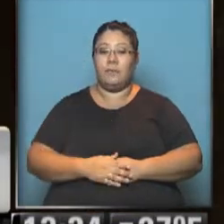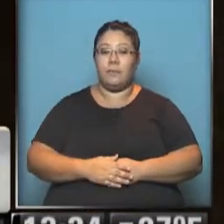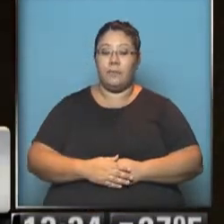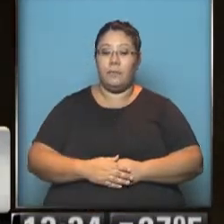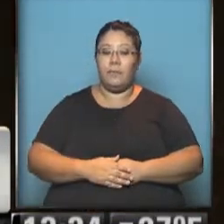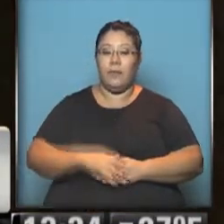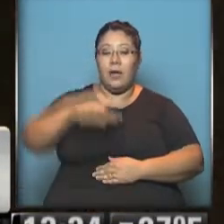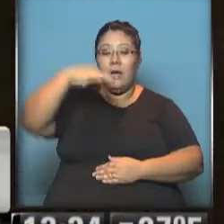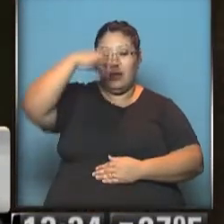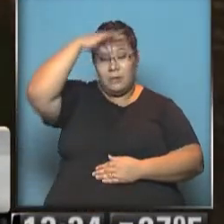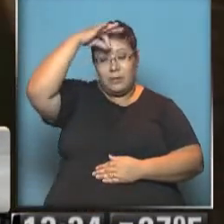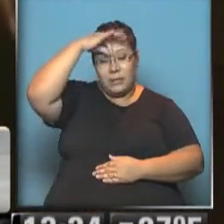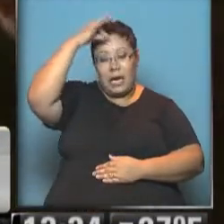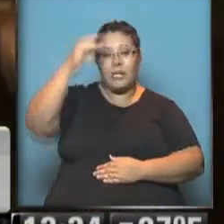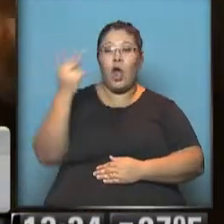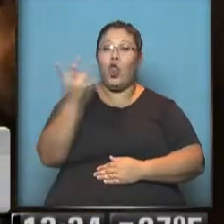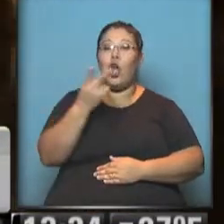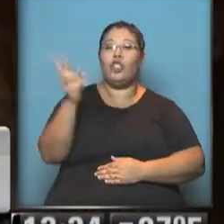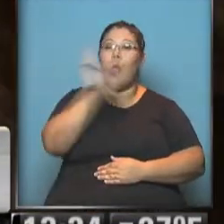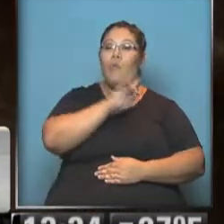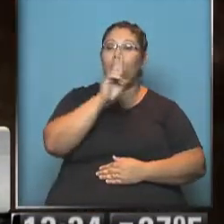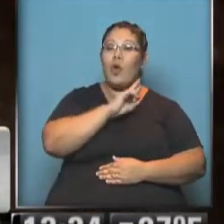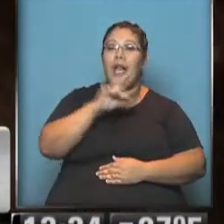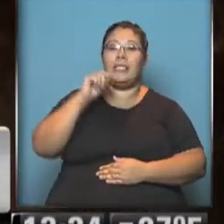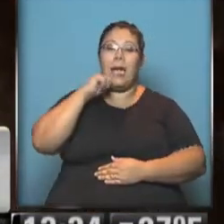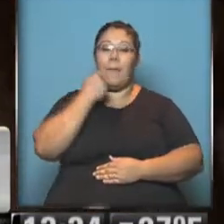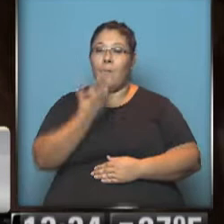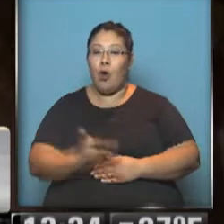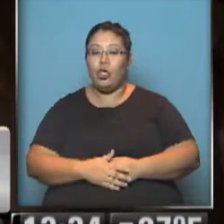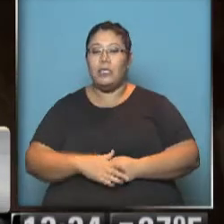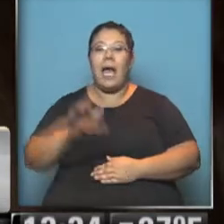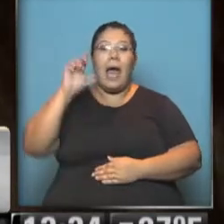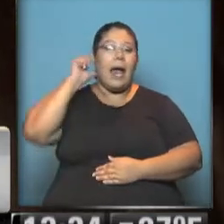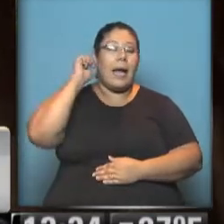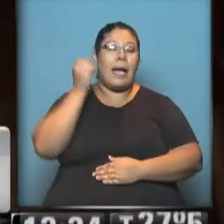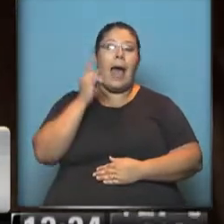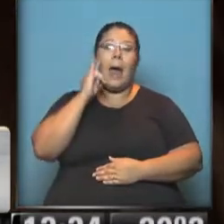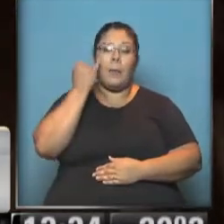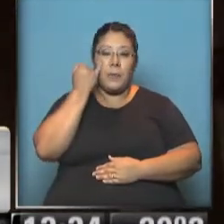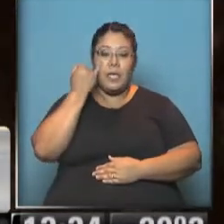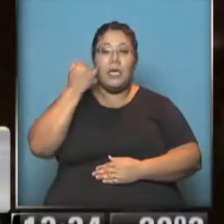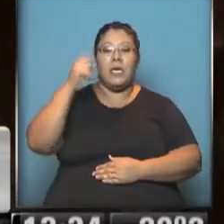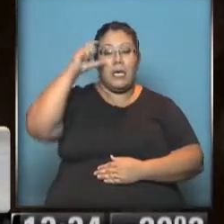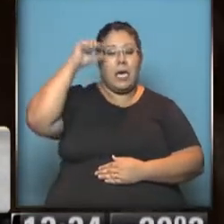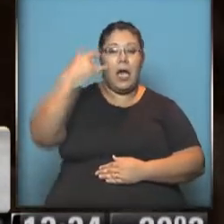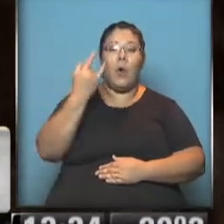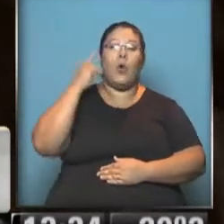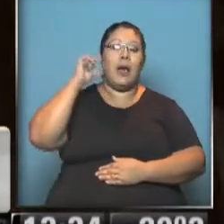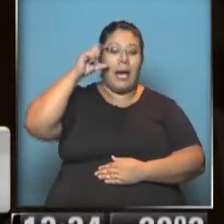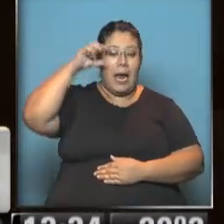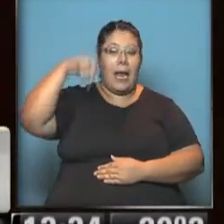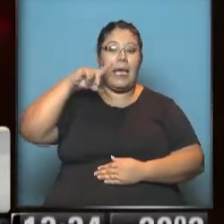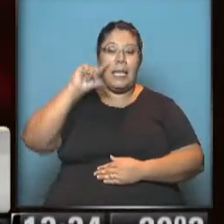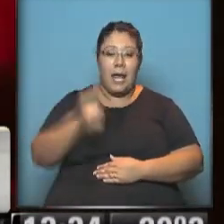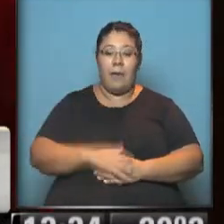santiago losa protagonizada por dos mujeres exquisitas de la escena como son gaby ferrero y eugenia alonso claro mau mau no la de la